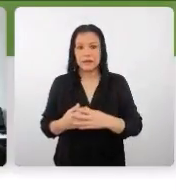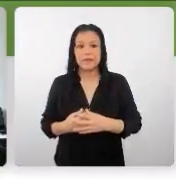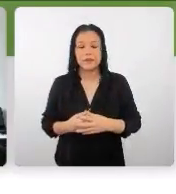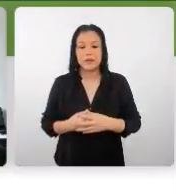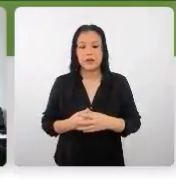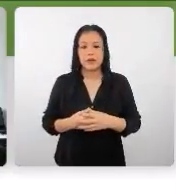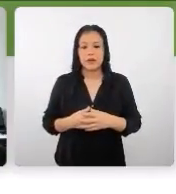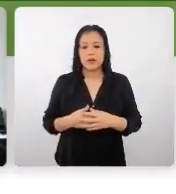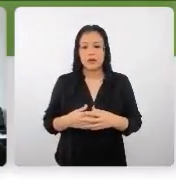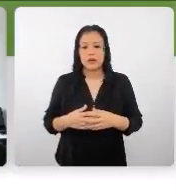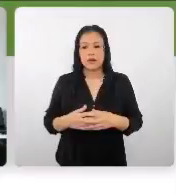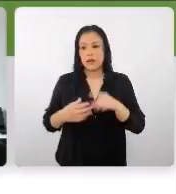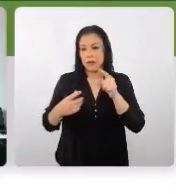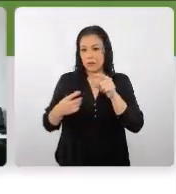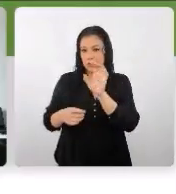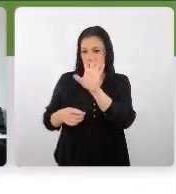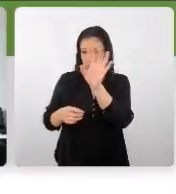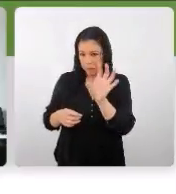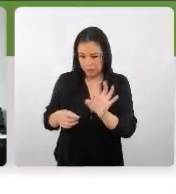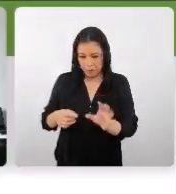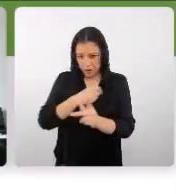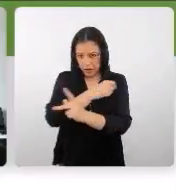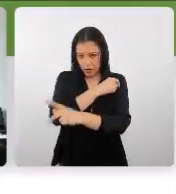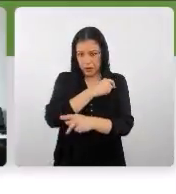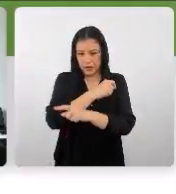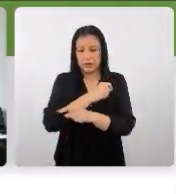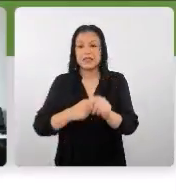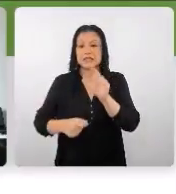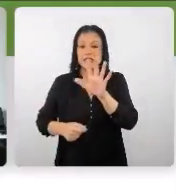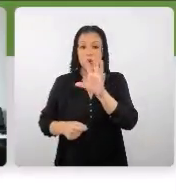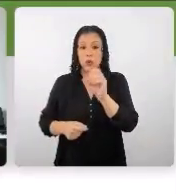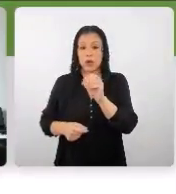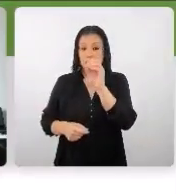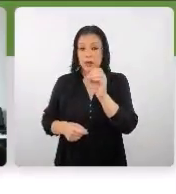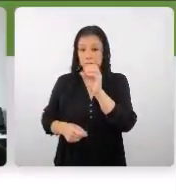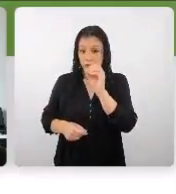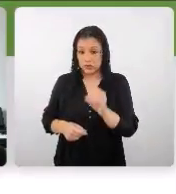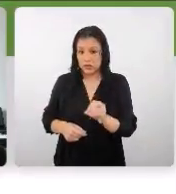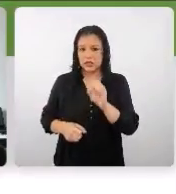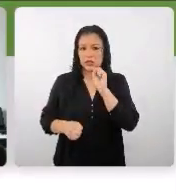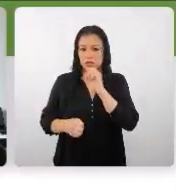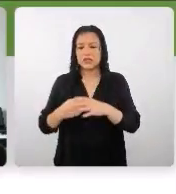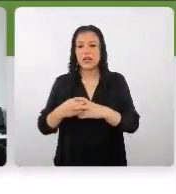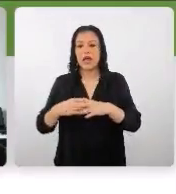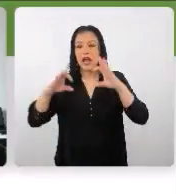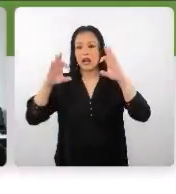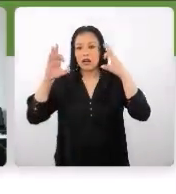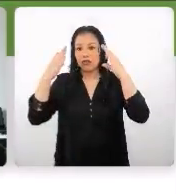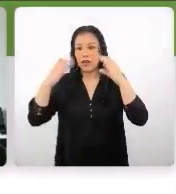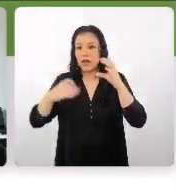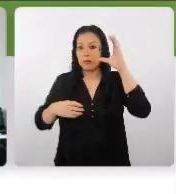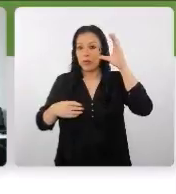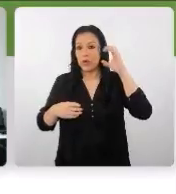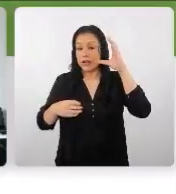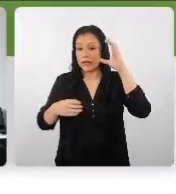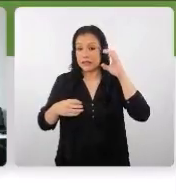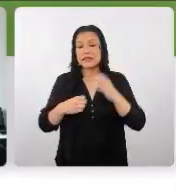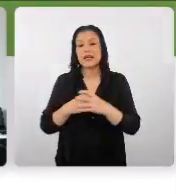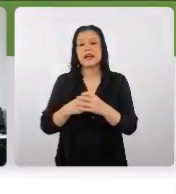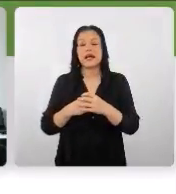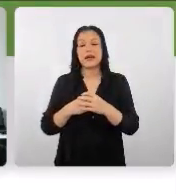los encuestados. El 50% menciona las redes sociales como medio para buscar